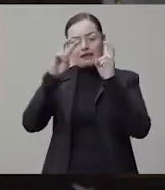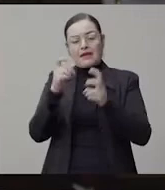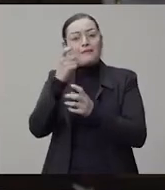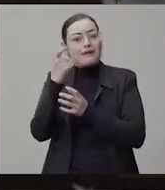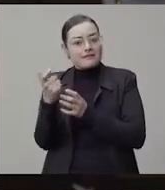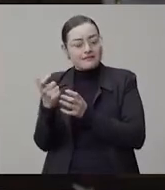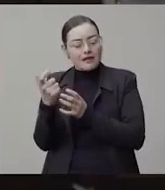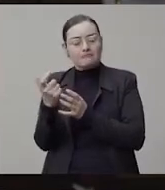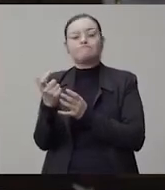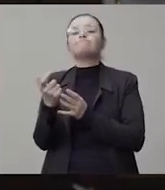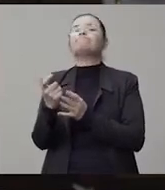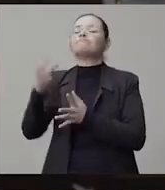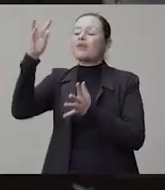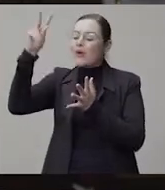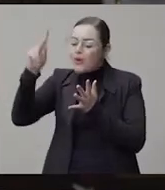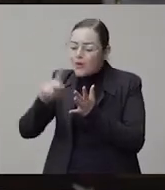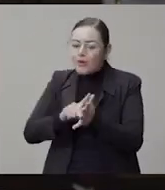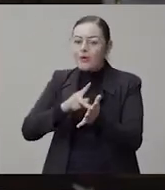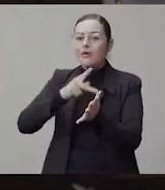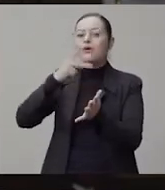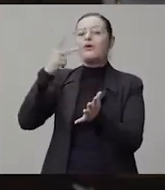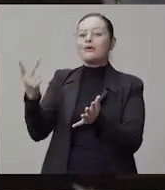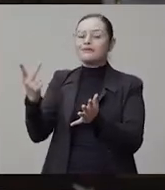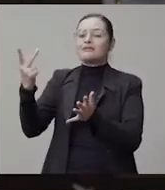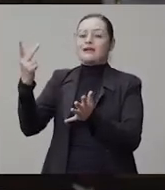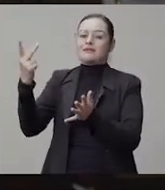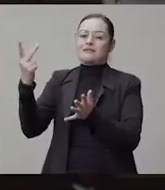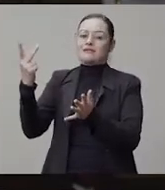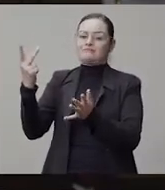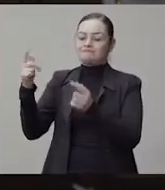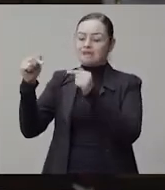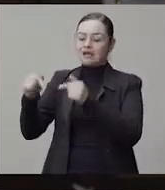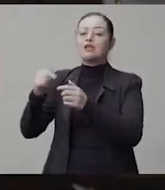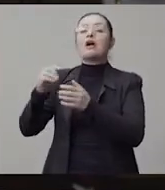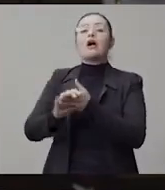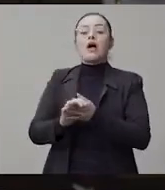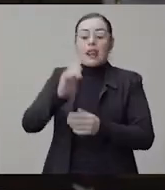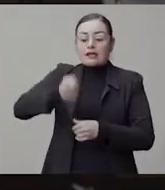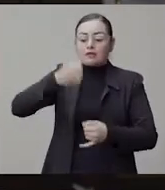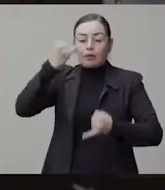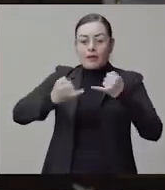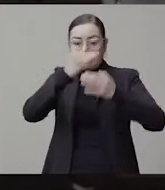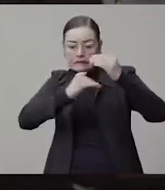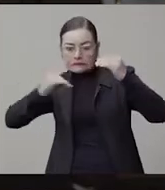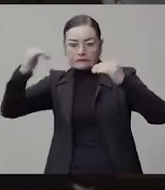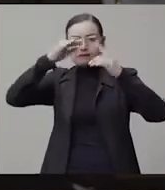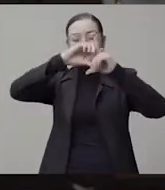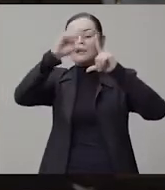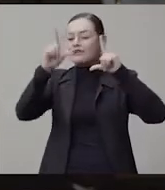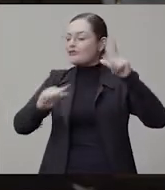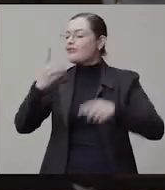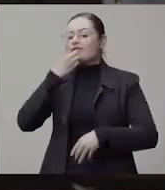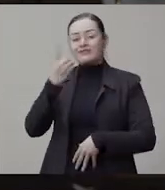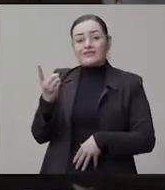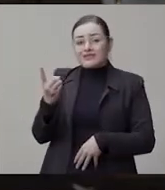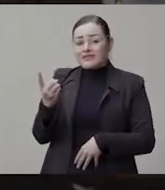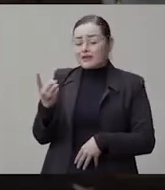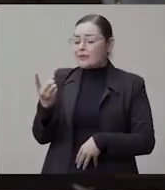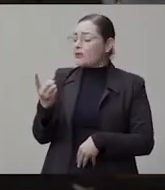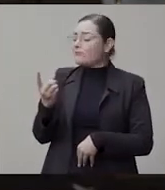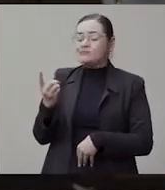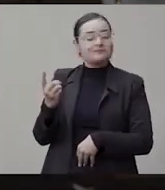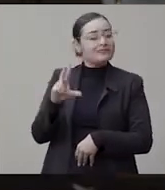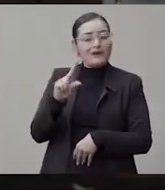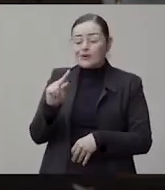ingresos y al presupuesto de egresos otra vez una vez más la suprema corte de justicia de la nación les